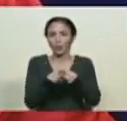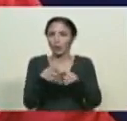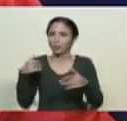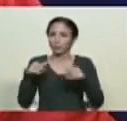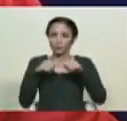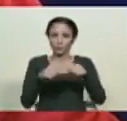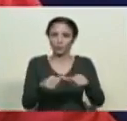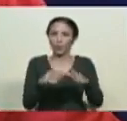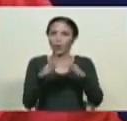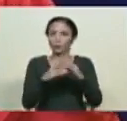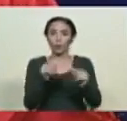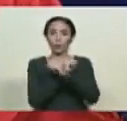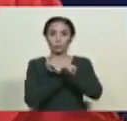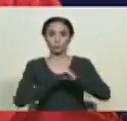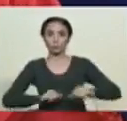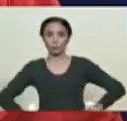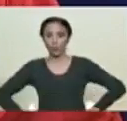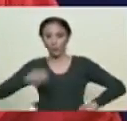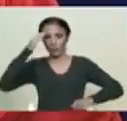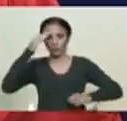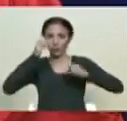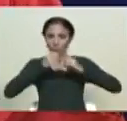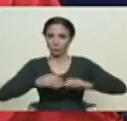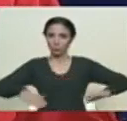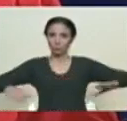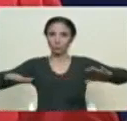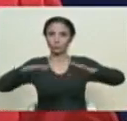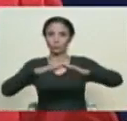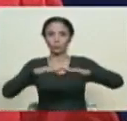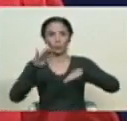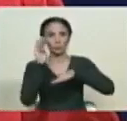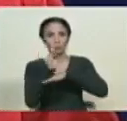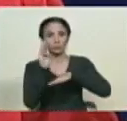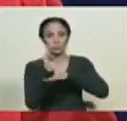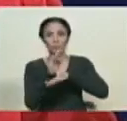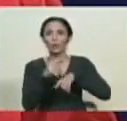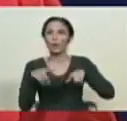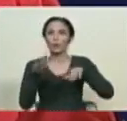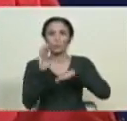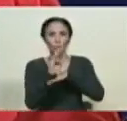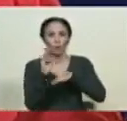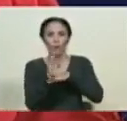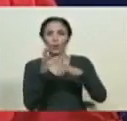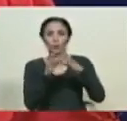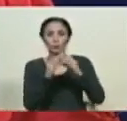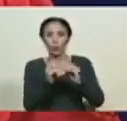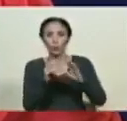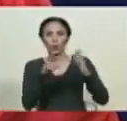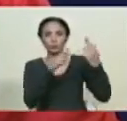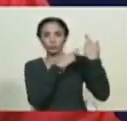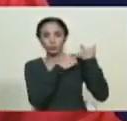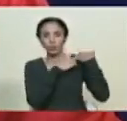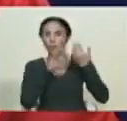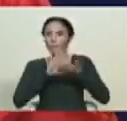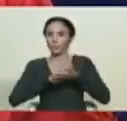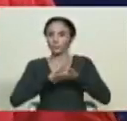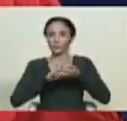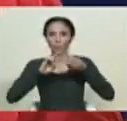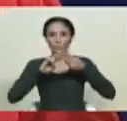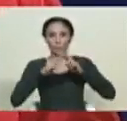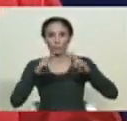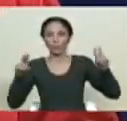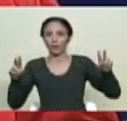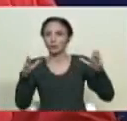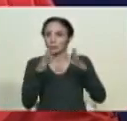como debe ser, la Fuerza Armada Nacional Bolivariana, nuevamente cumpliendo con el rol encomendado de garantizar la paz, de garantizar